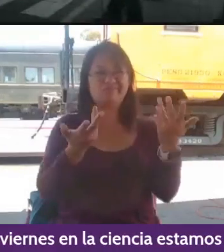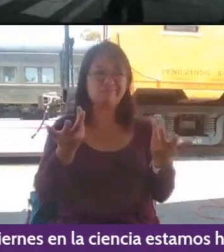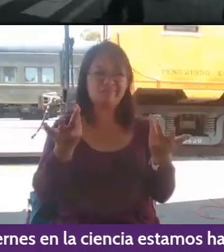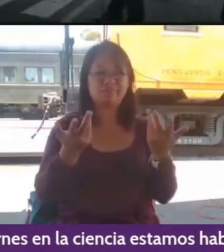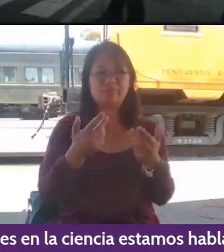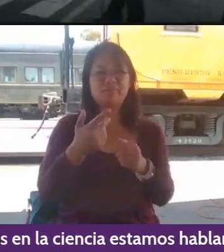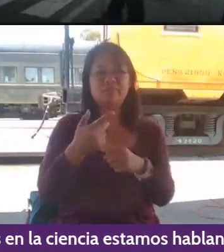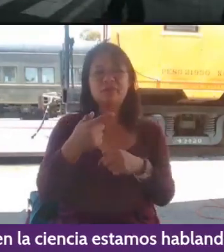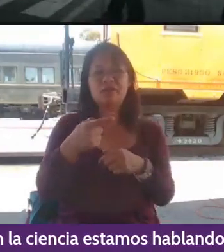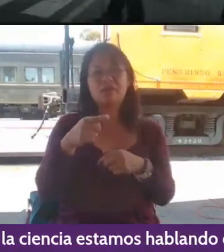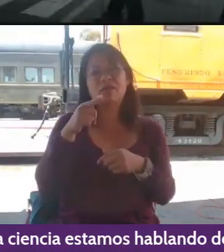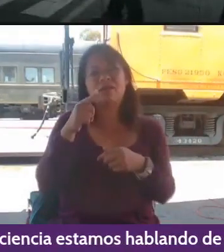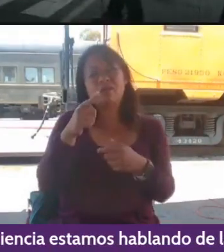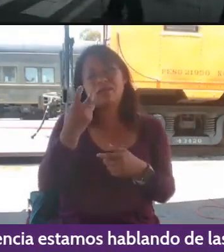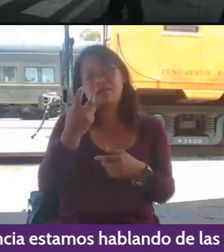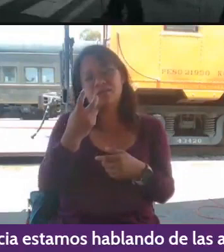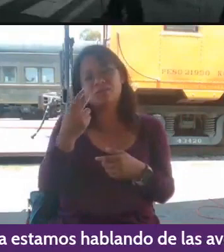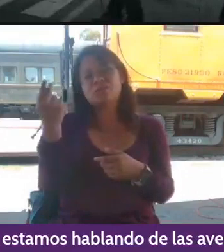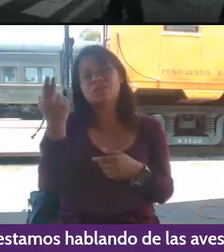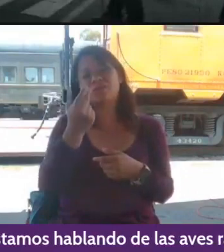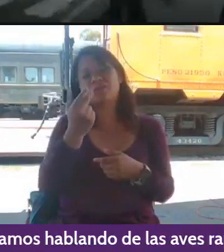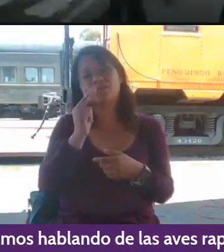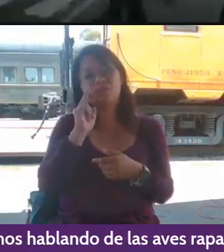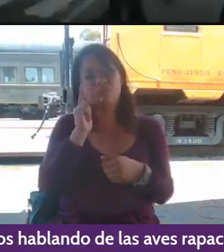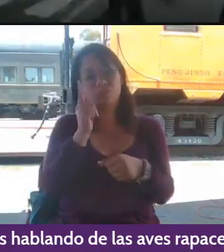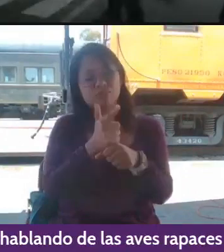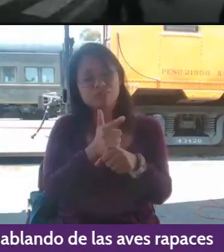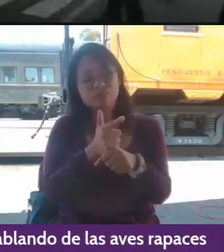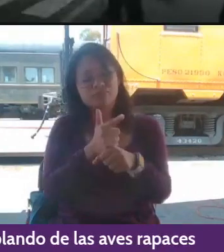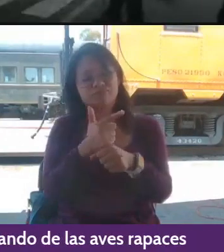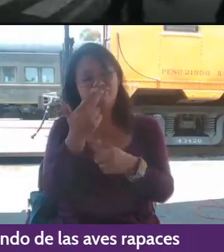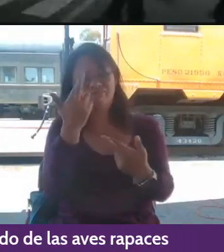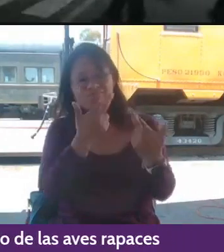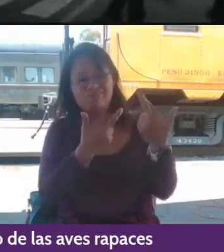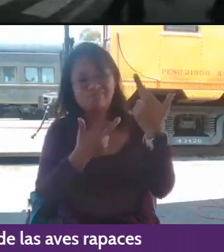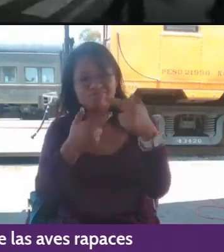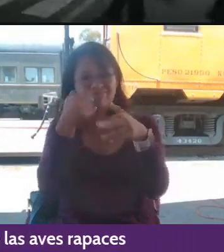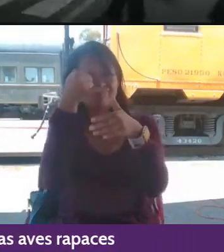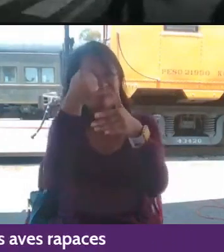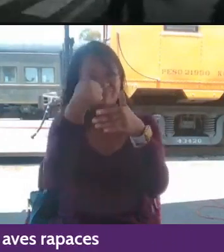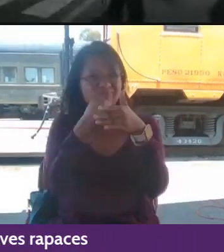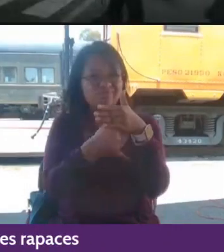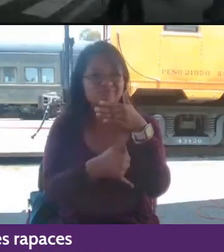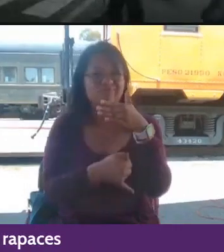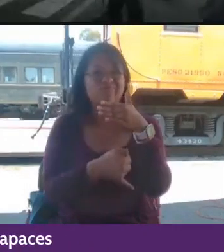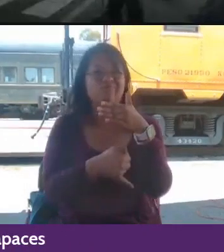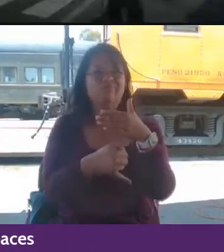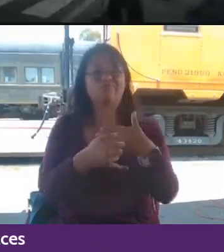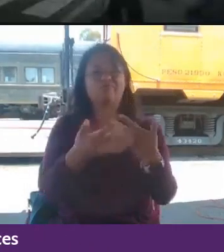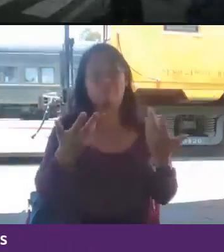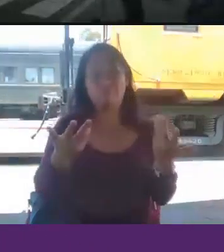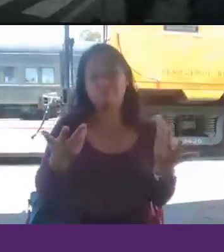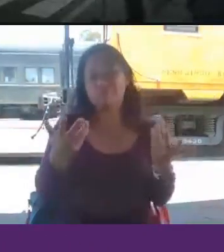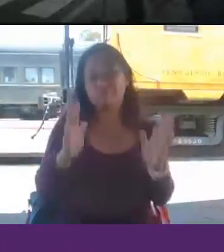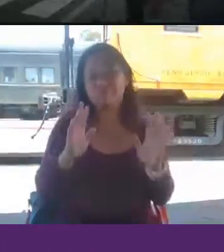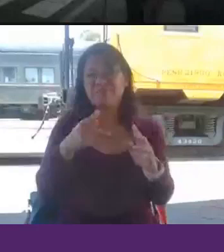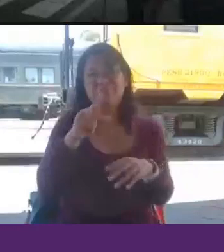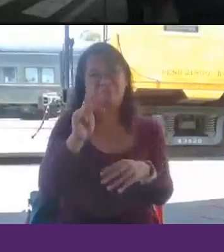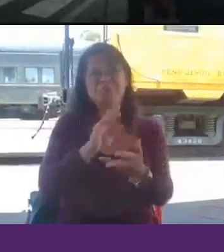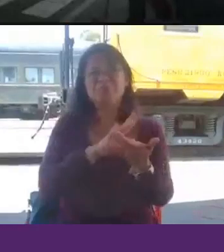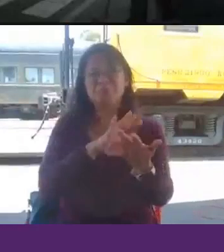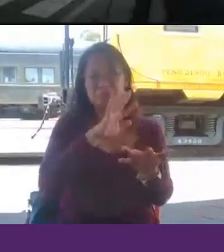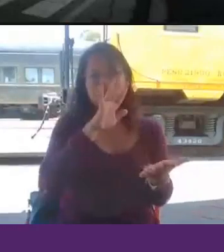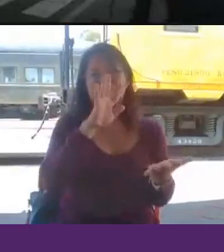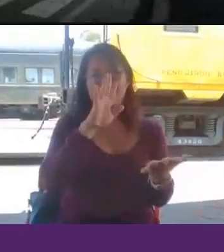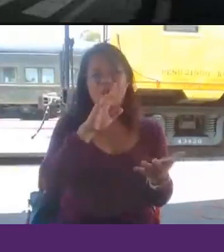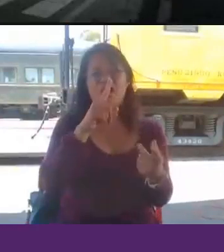tienes que hacer es ya hacer una endoscopía para poder observar los órganos reproductores o algún otro método así, pero son métodos invasivos, ¿sale? Pero la gran mayoría va a